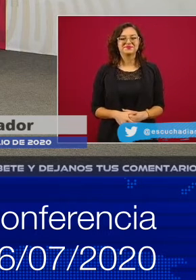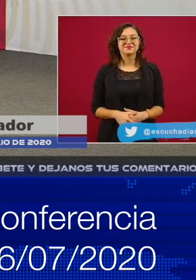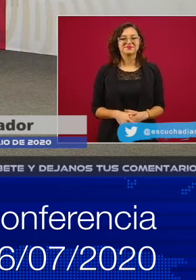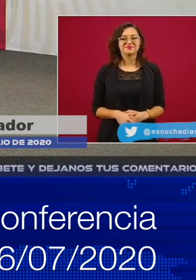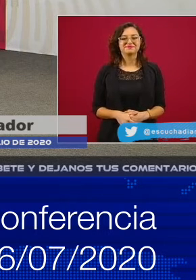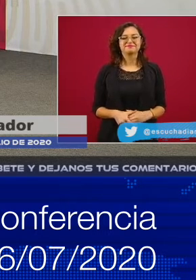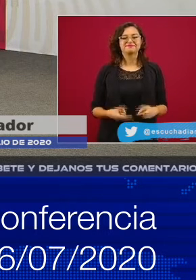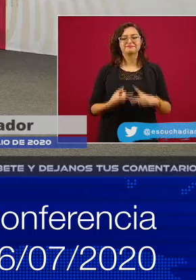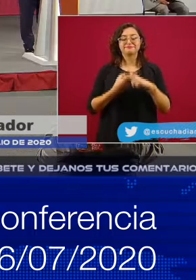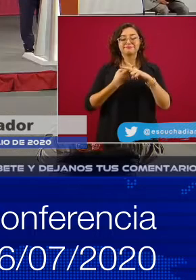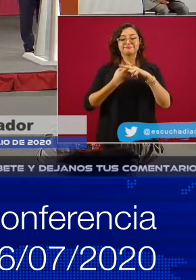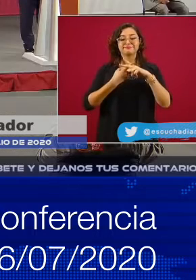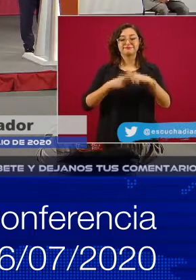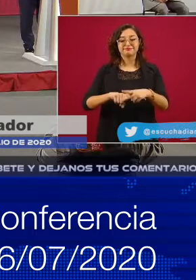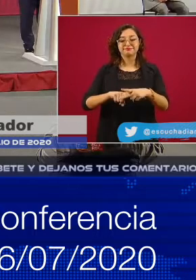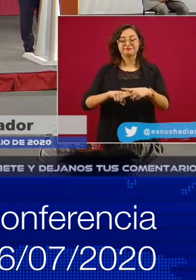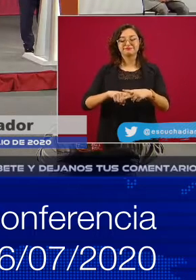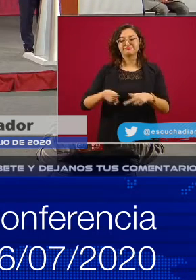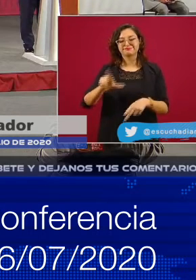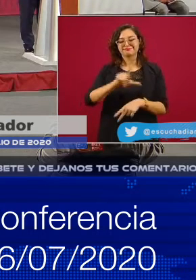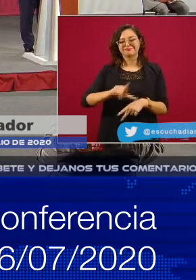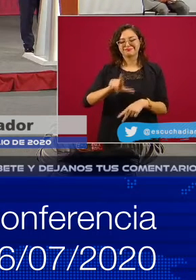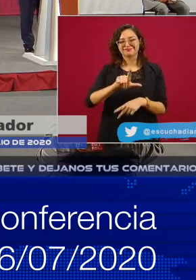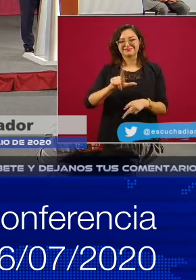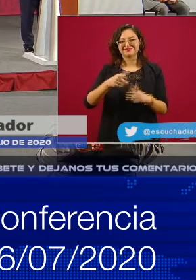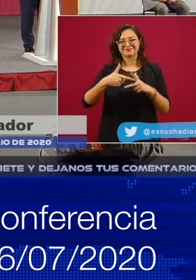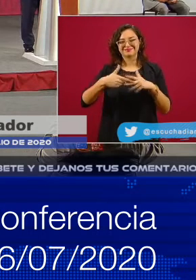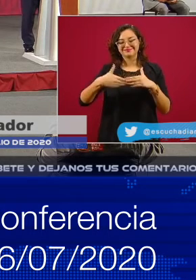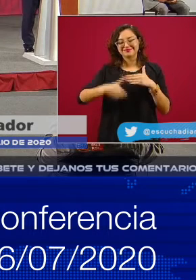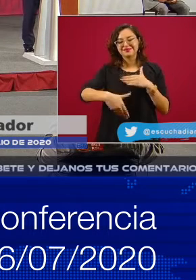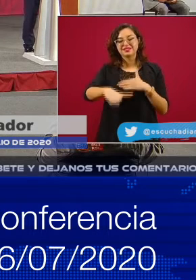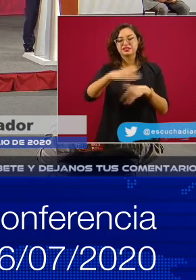Bueno, iniciamos la semana como